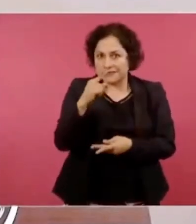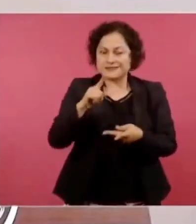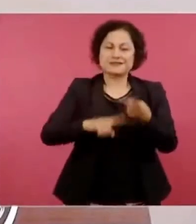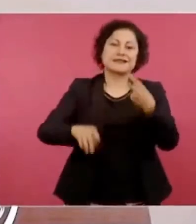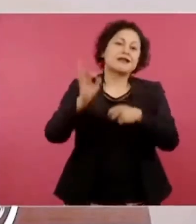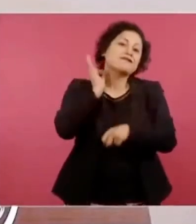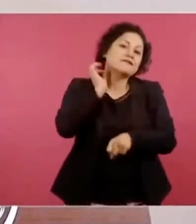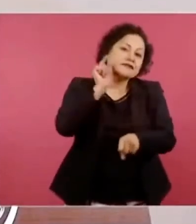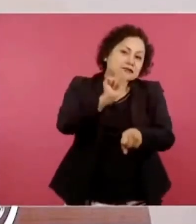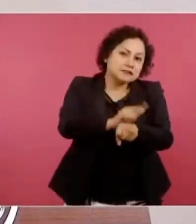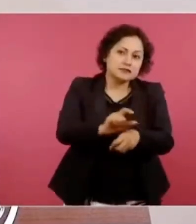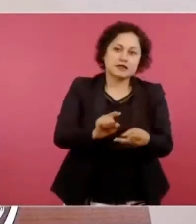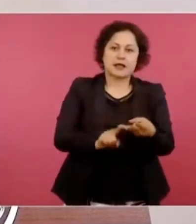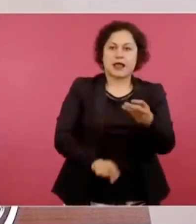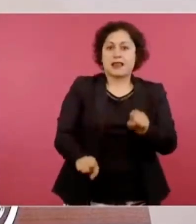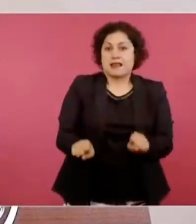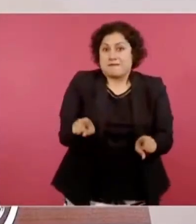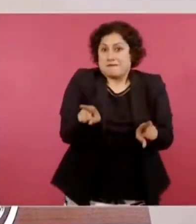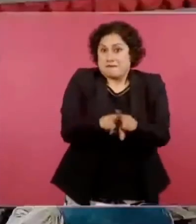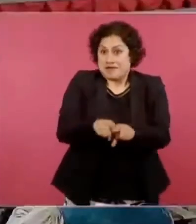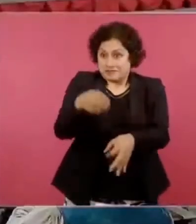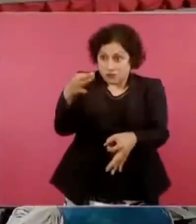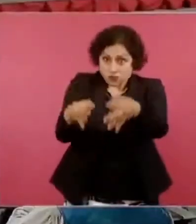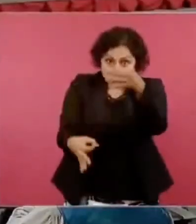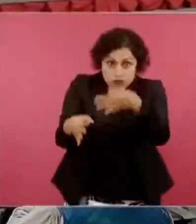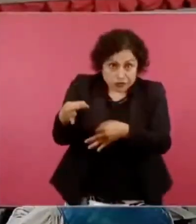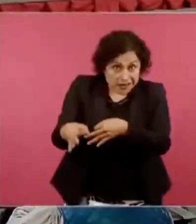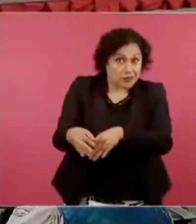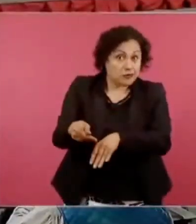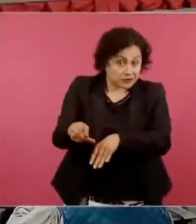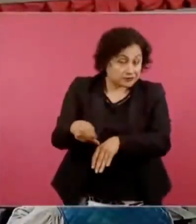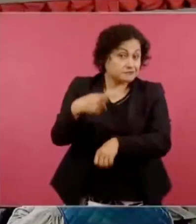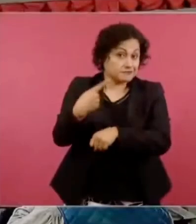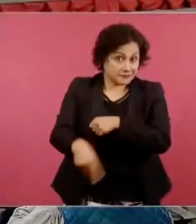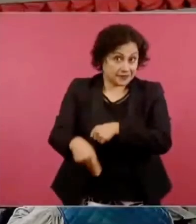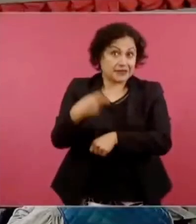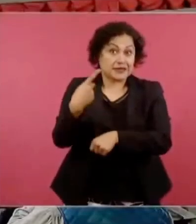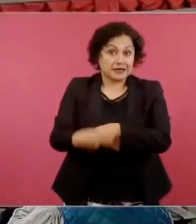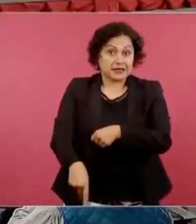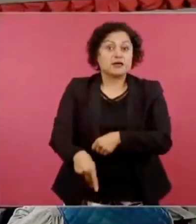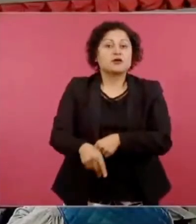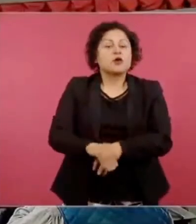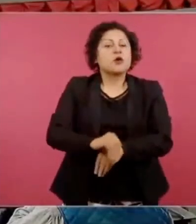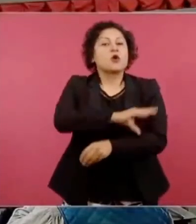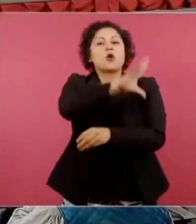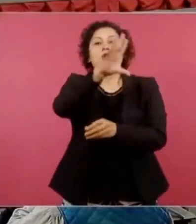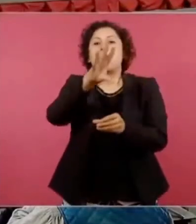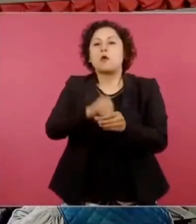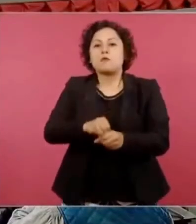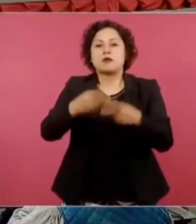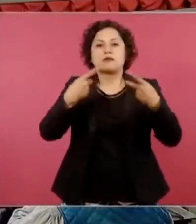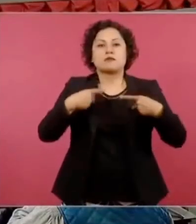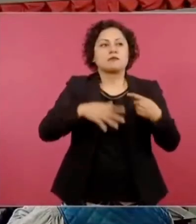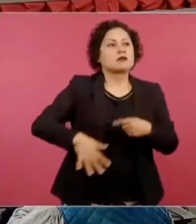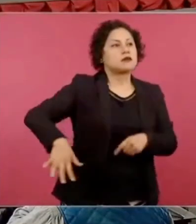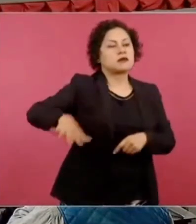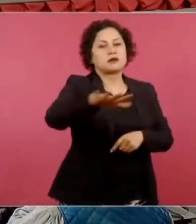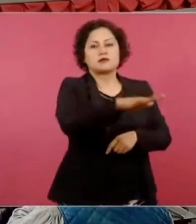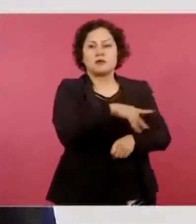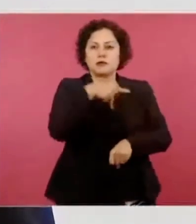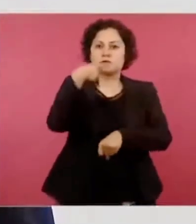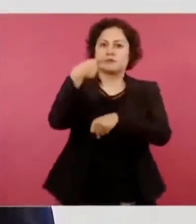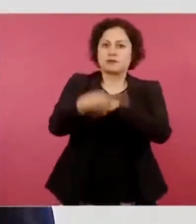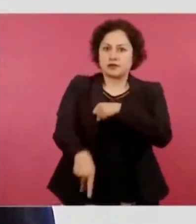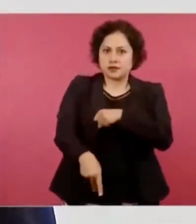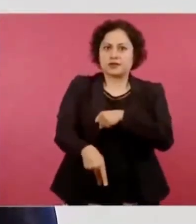Fiscalía, los propios juzgadores. Vemos un riesgo también a la población en su conjunto ante la posibilidad de la